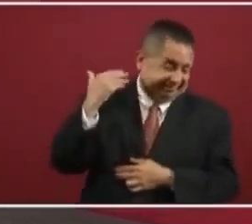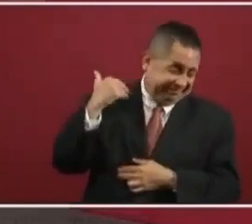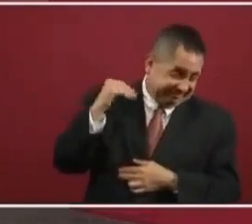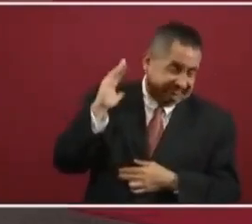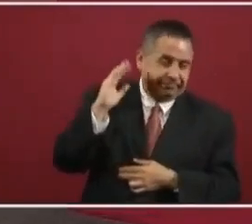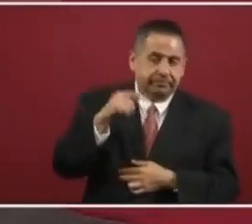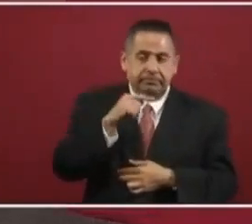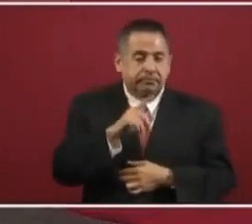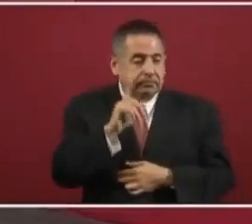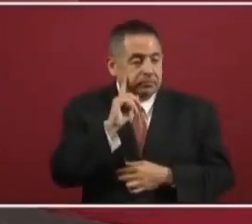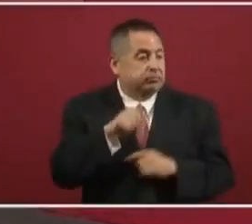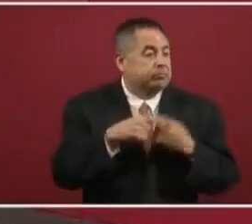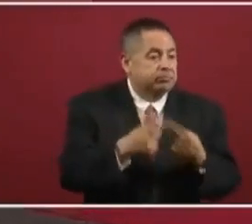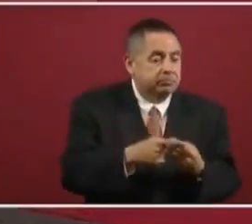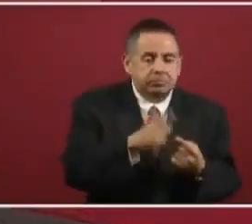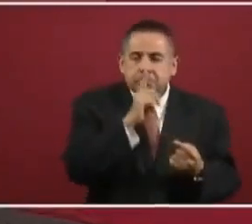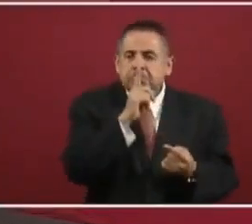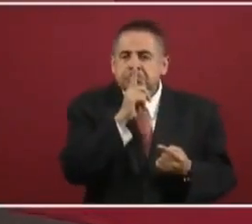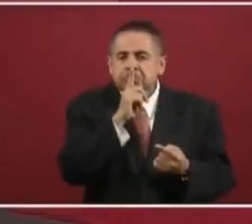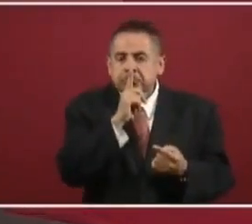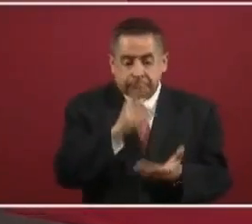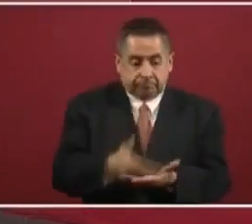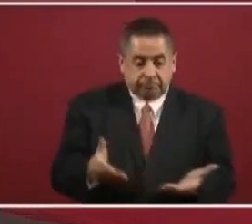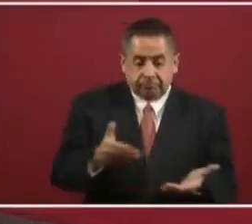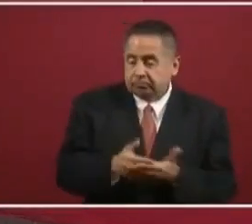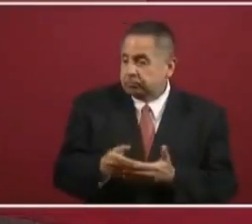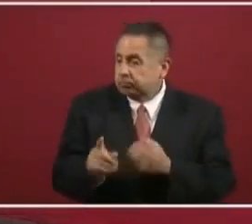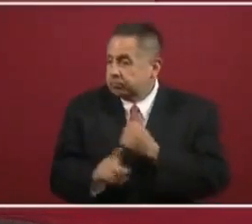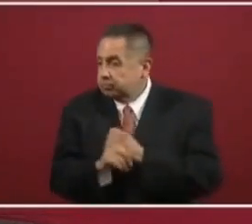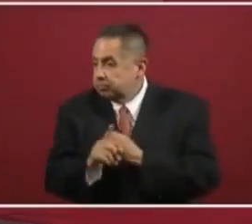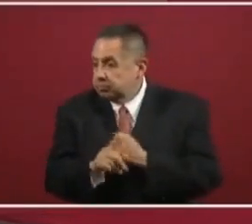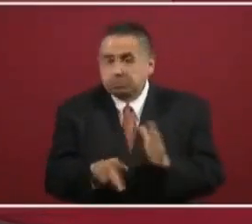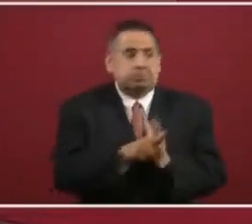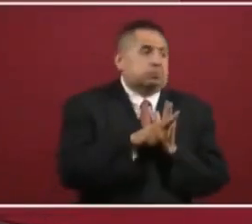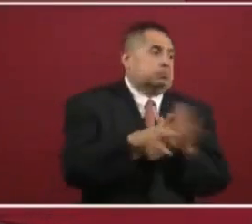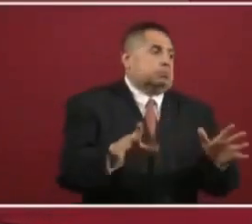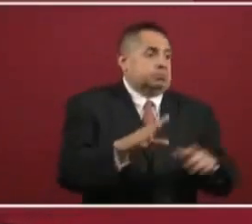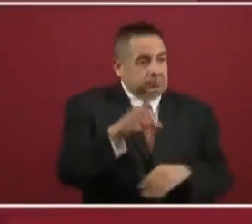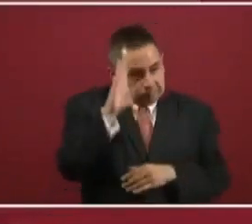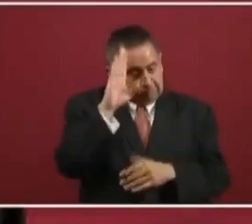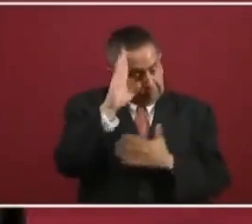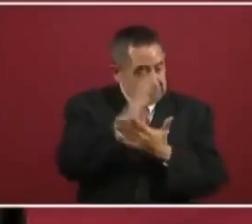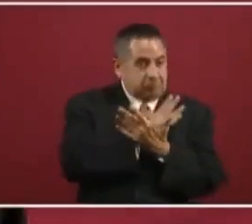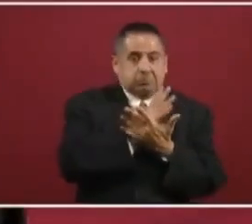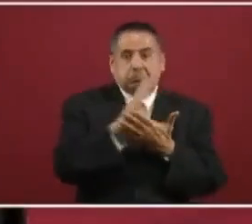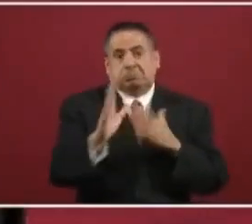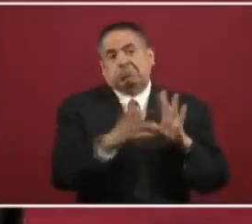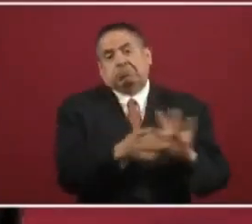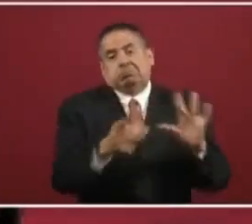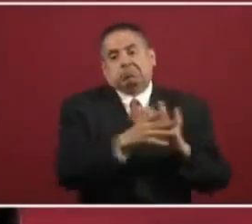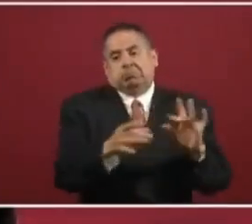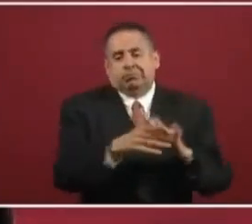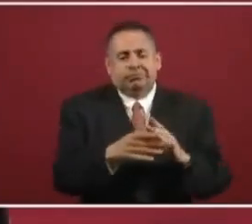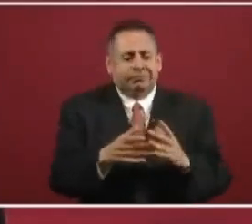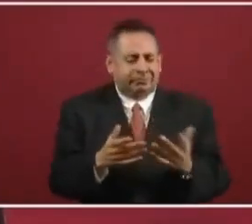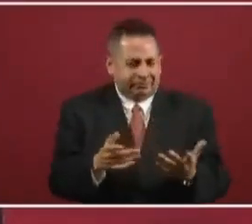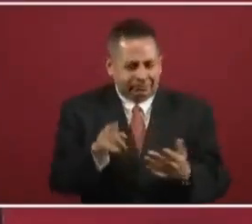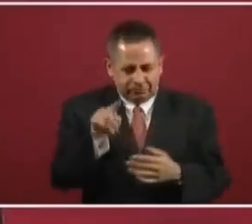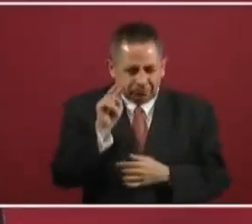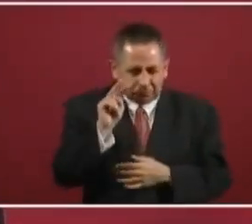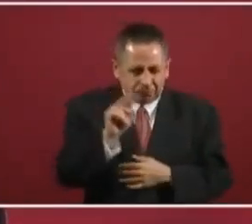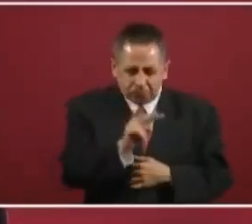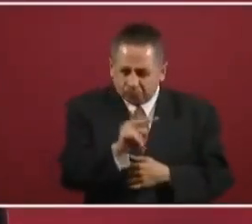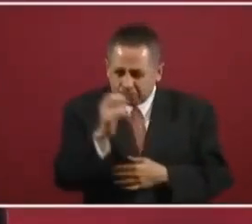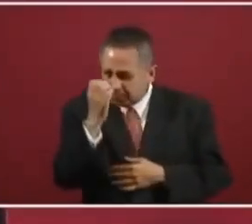y los columnistas de hoy hagan el análisis y se van a dar cuenta